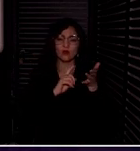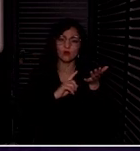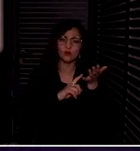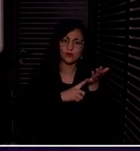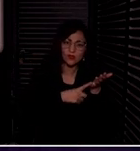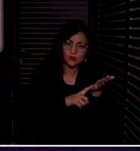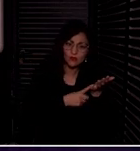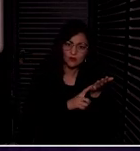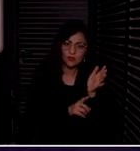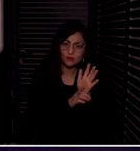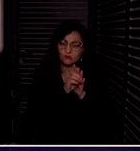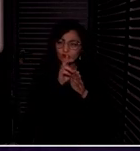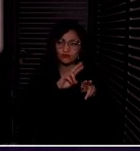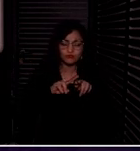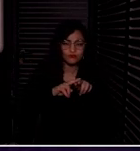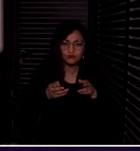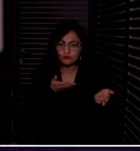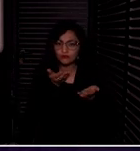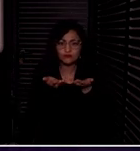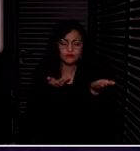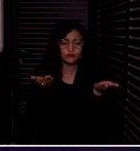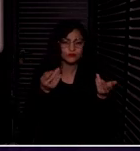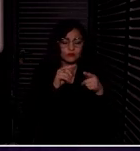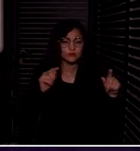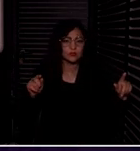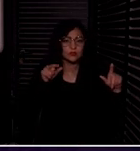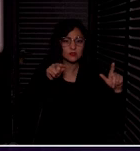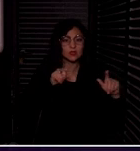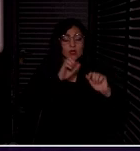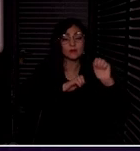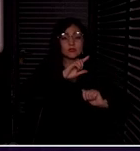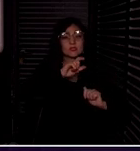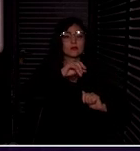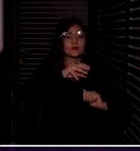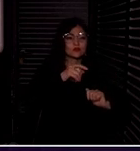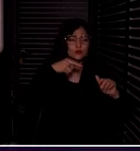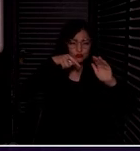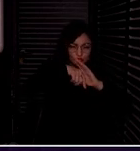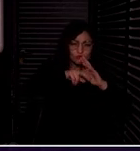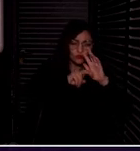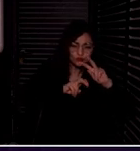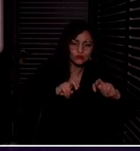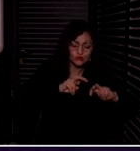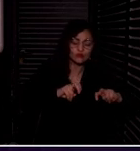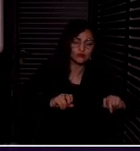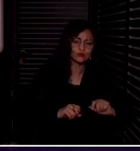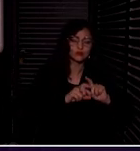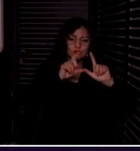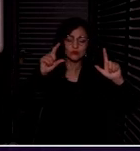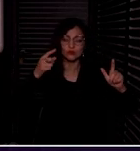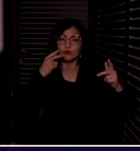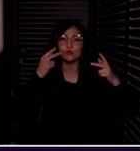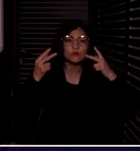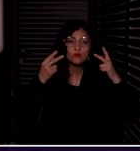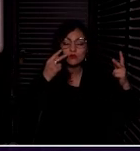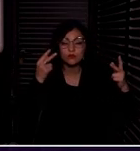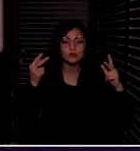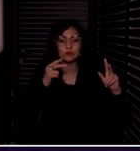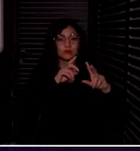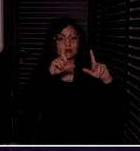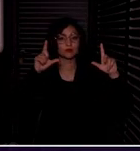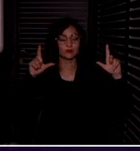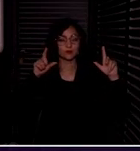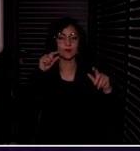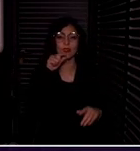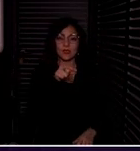está explorando empresas como Samsung, avanzan a esa idea de inmersión total en el universo virtual, en el universo de la imagen, que ya